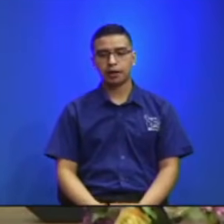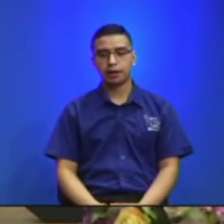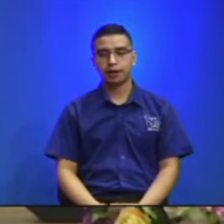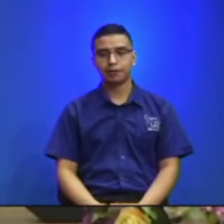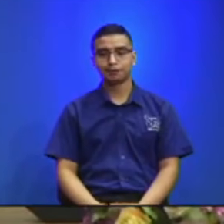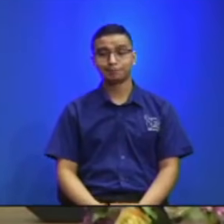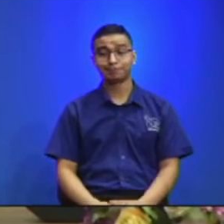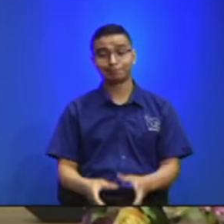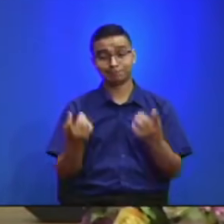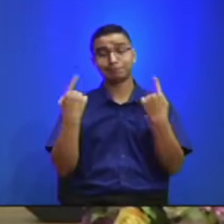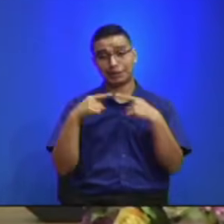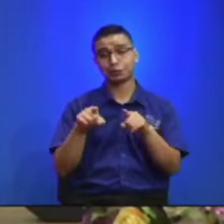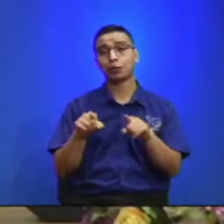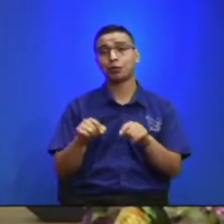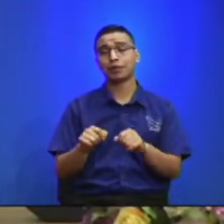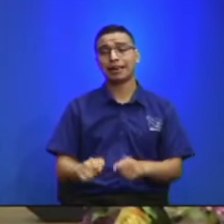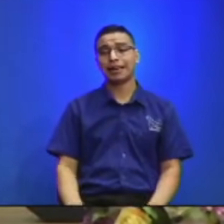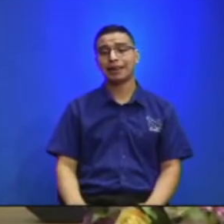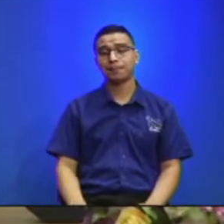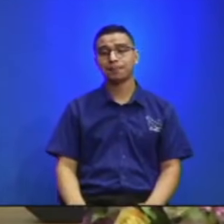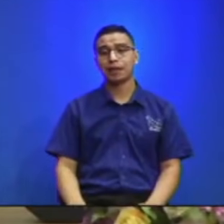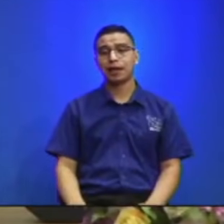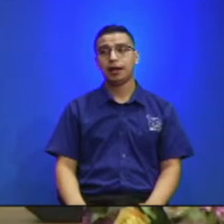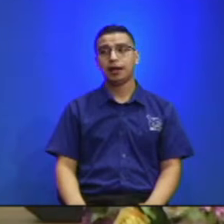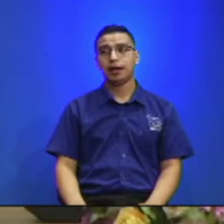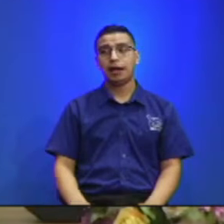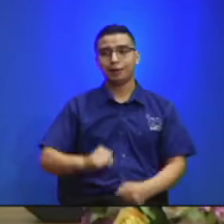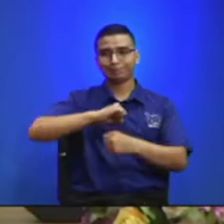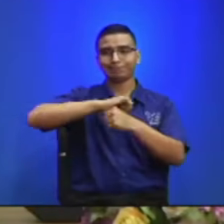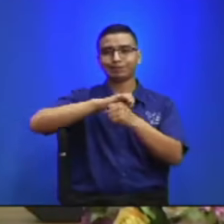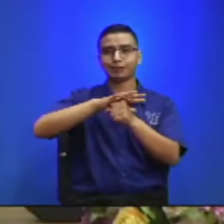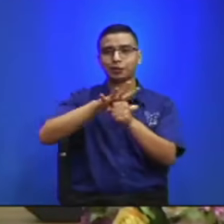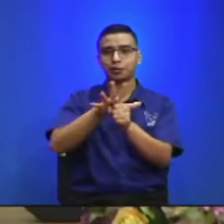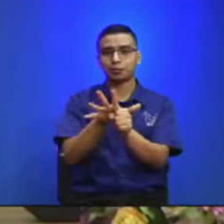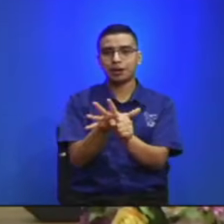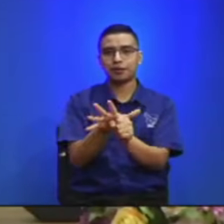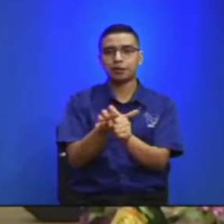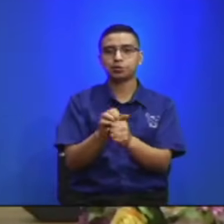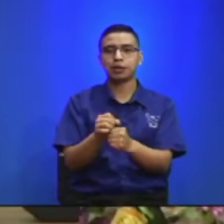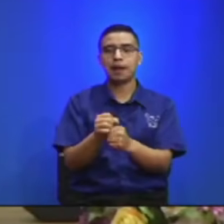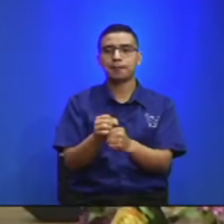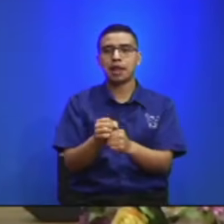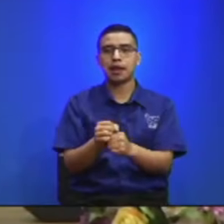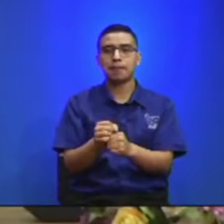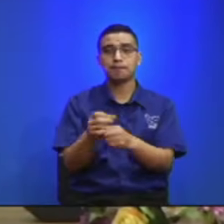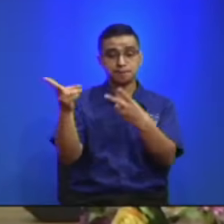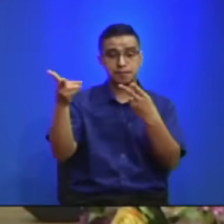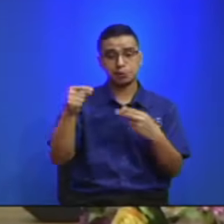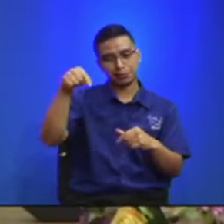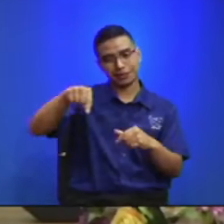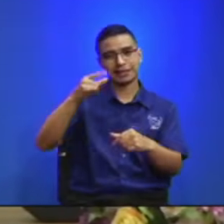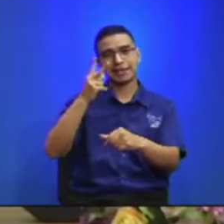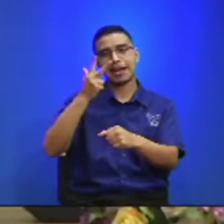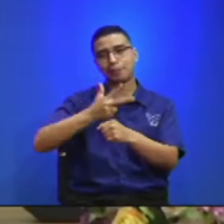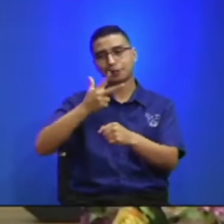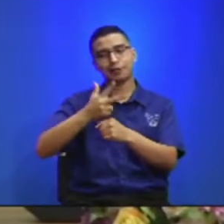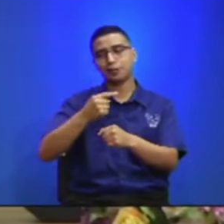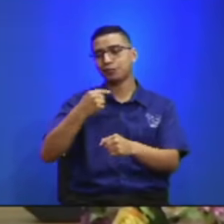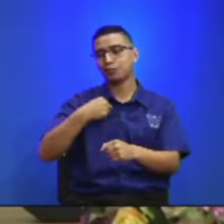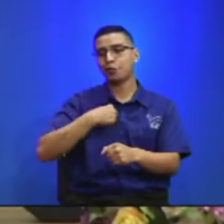cuarentena con toques de queda y yo no le podía hablar cara a